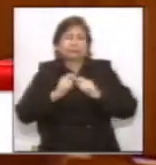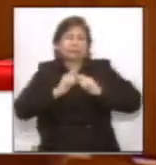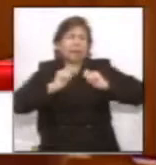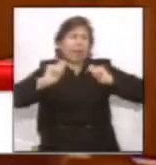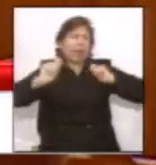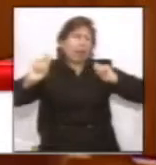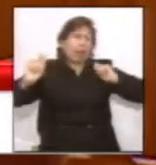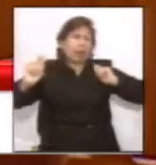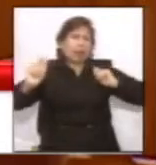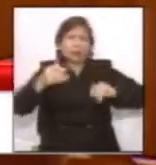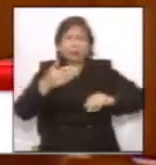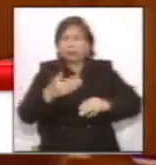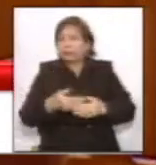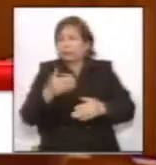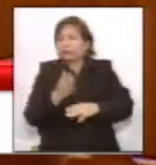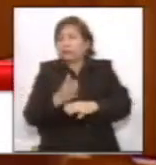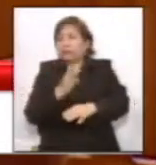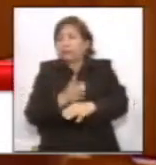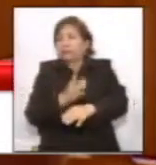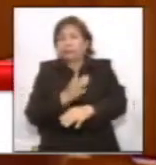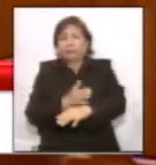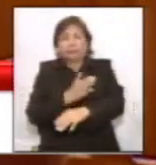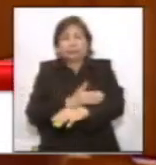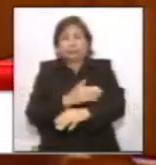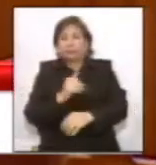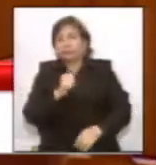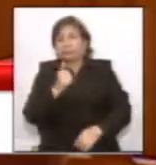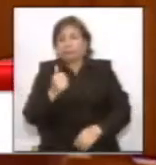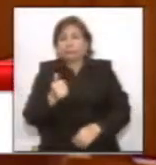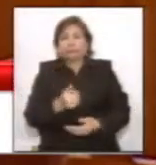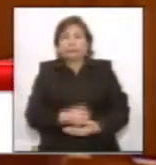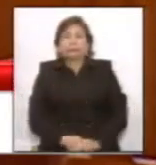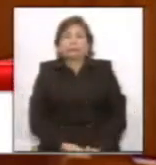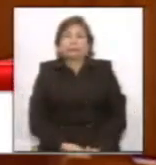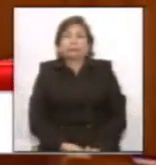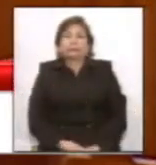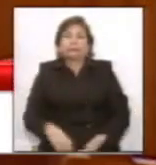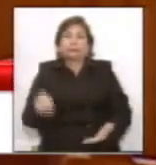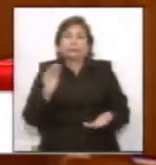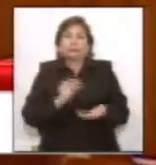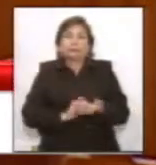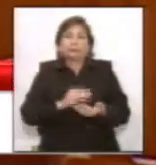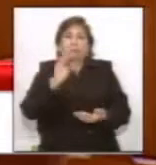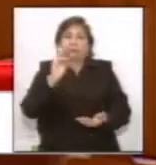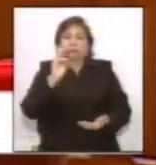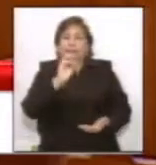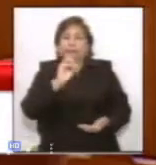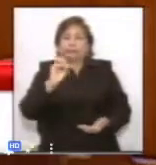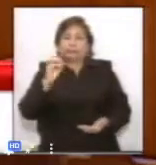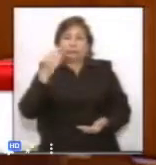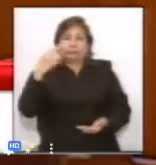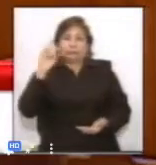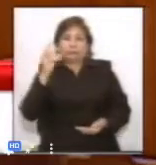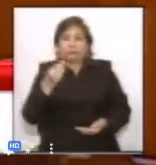Perú. Se vienen desarrollando otros proyectos de inversión por más de 600 millones de soles.